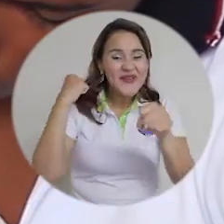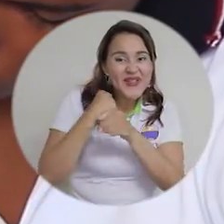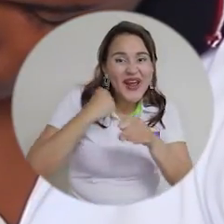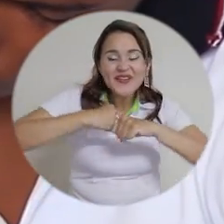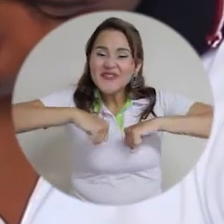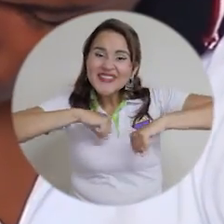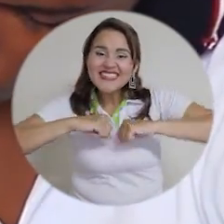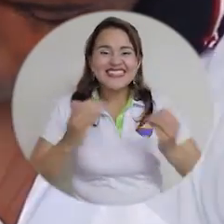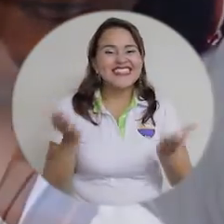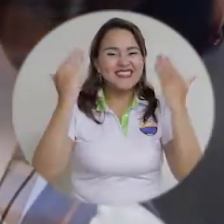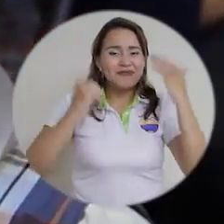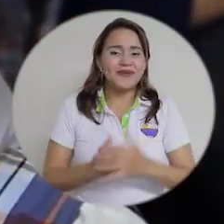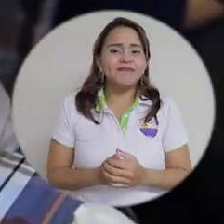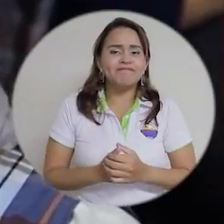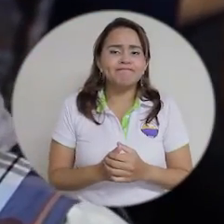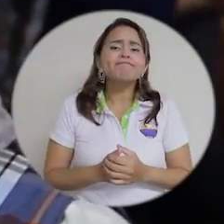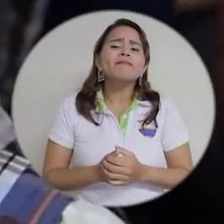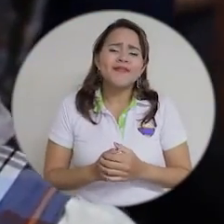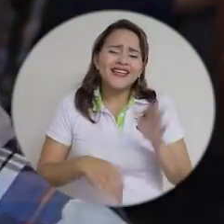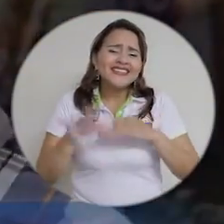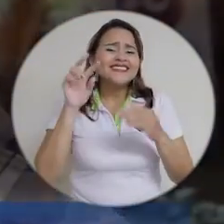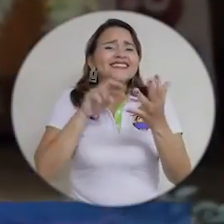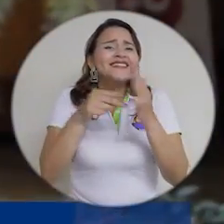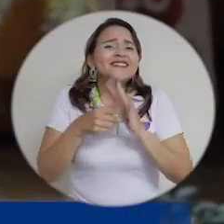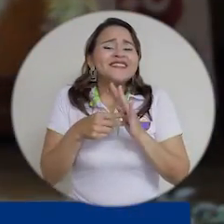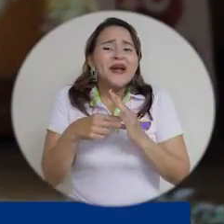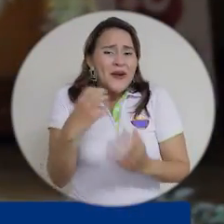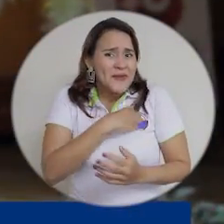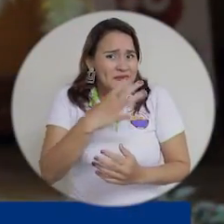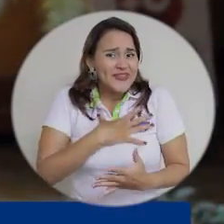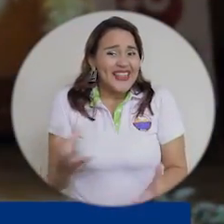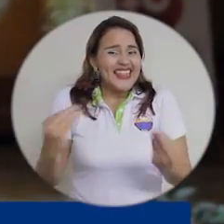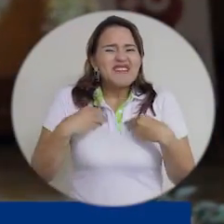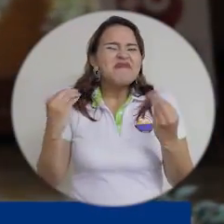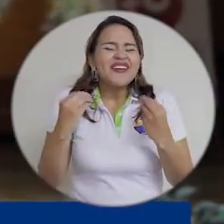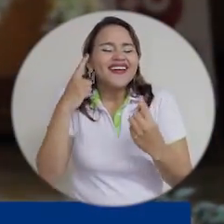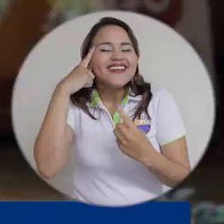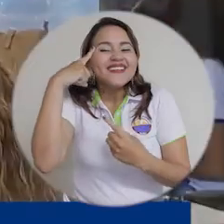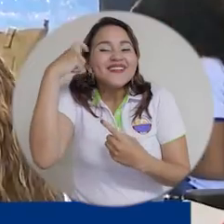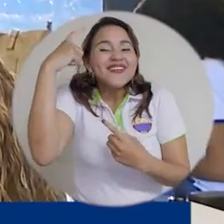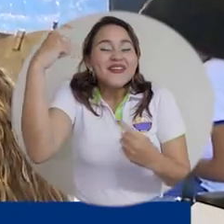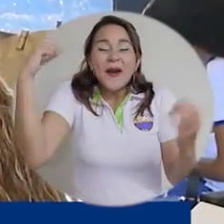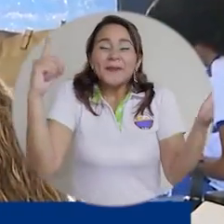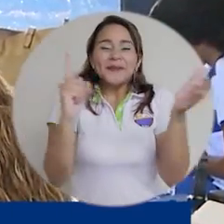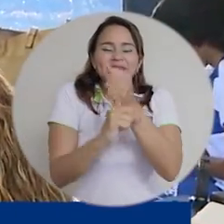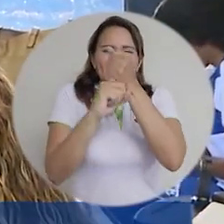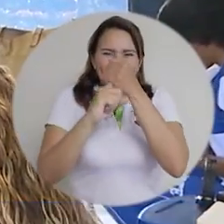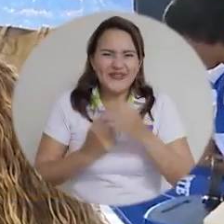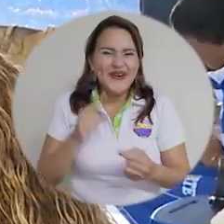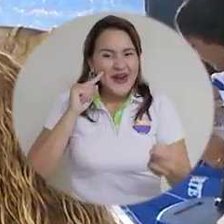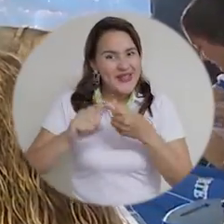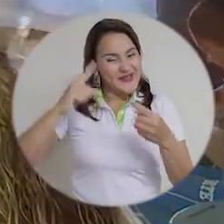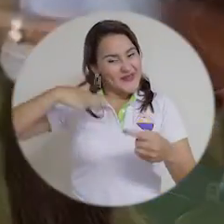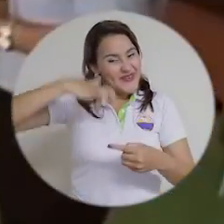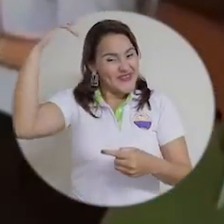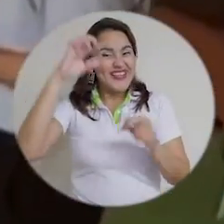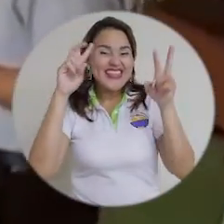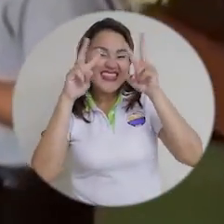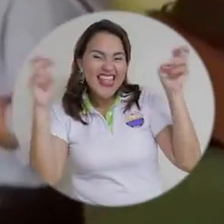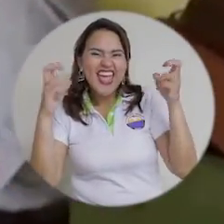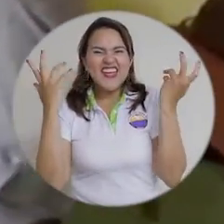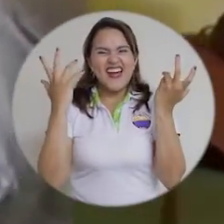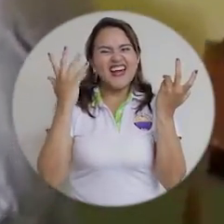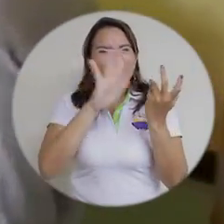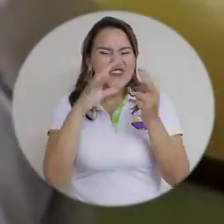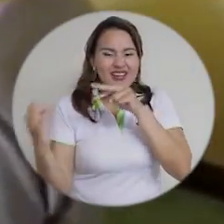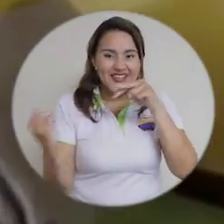y así tener la licenciatura y trabajar. Que significa una oportunidad para cumplir mis sueños que tengo de formarme como una profesional en el